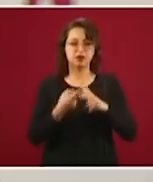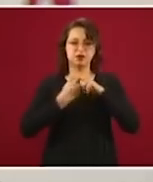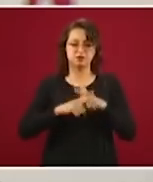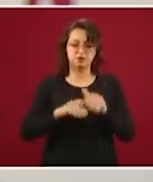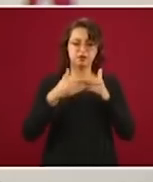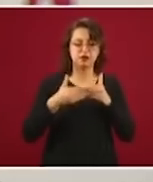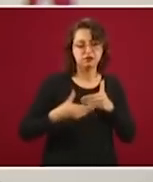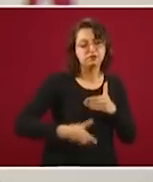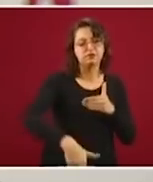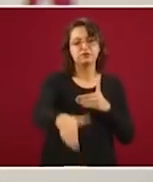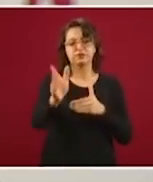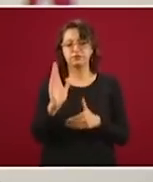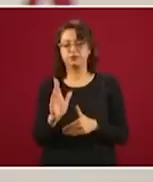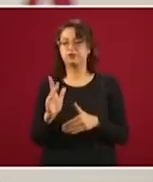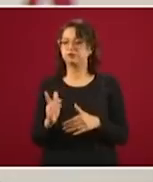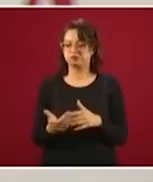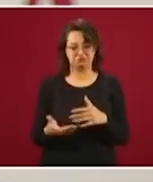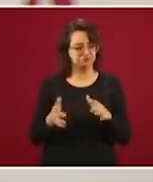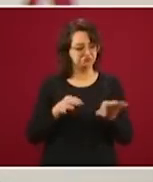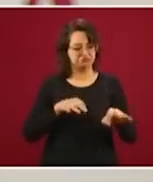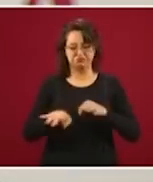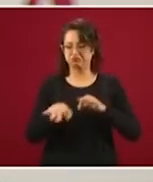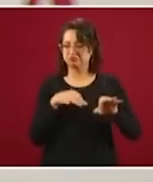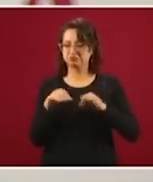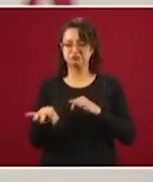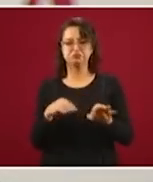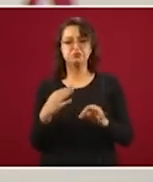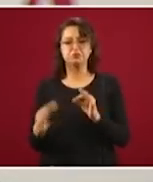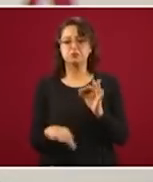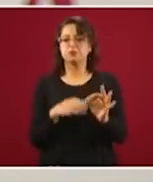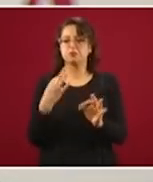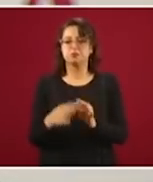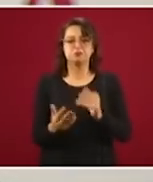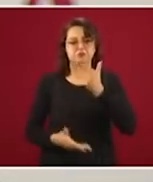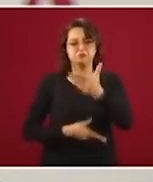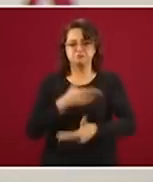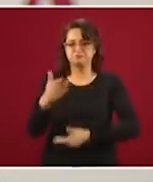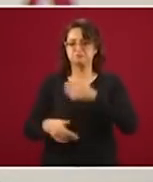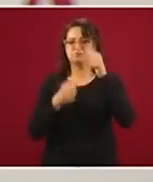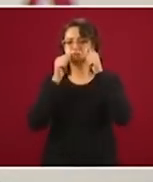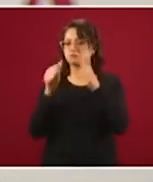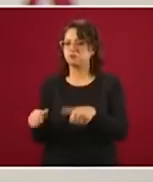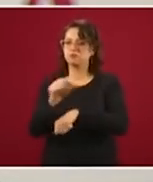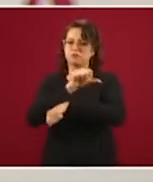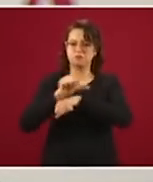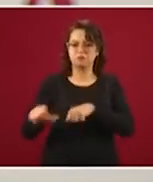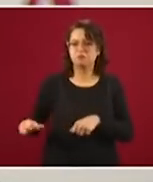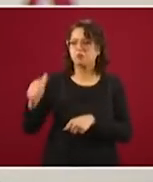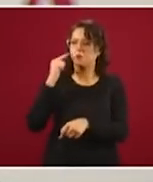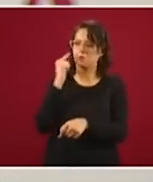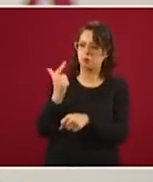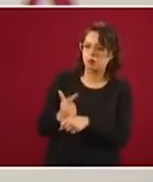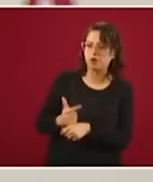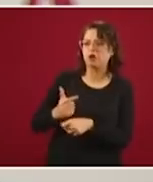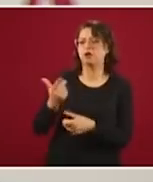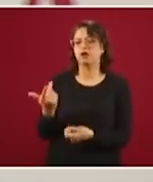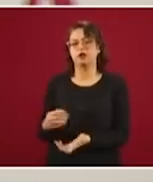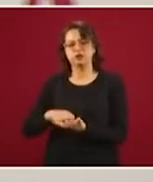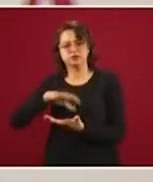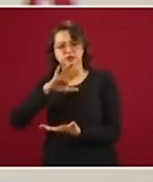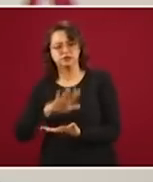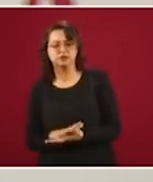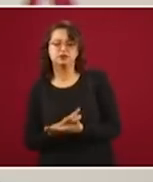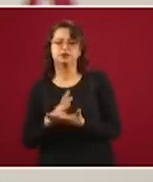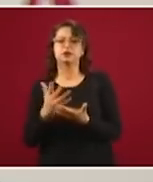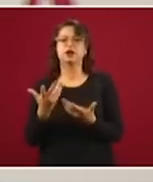entró en funciones de manera inmediata y está ya dando los servicios quirúrgicos de diagnóstico, de consulta y